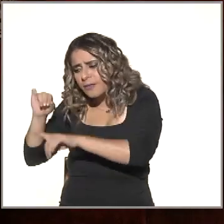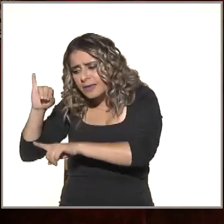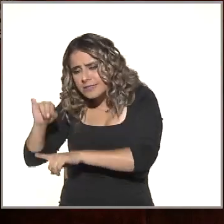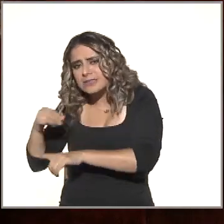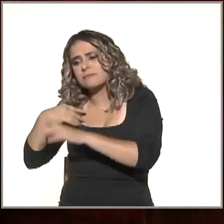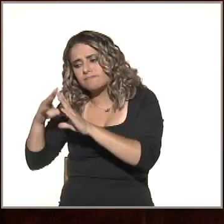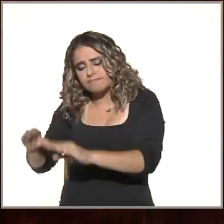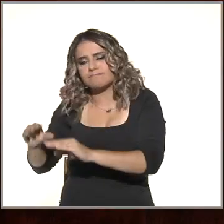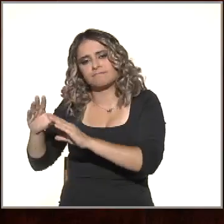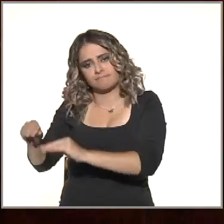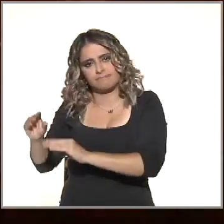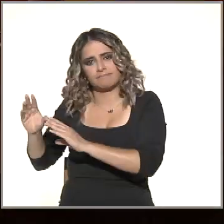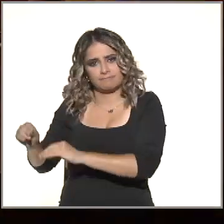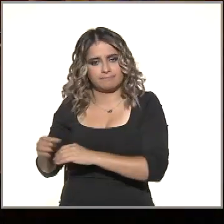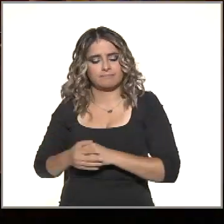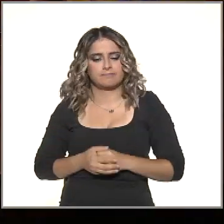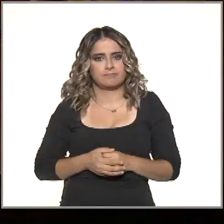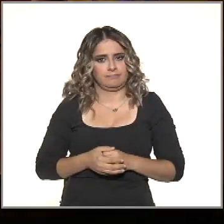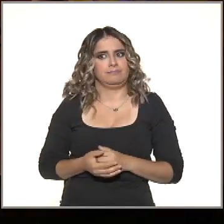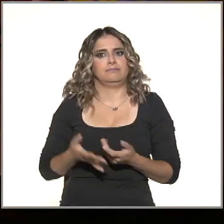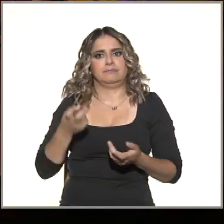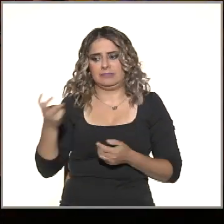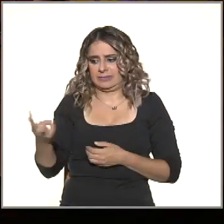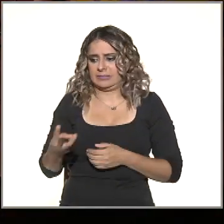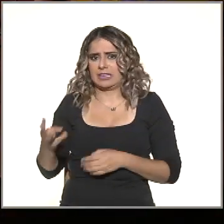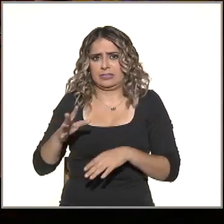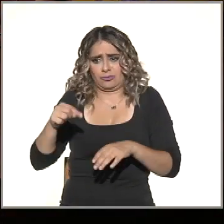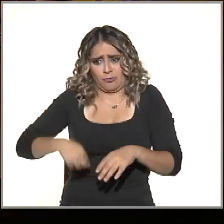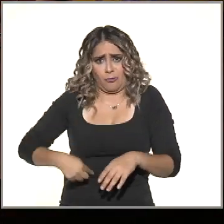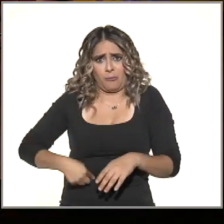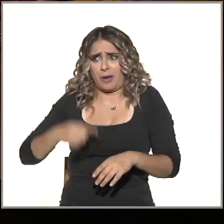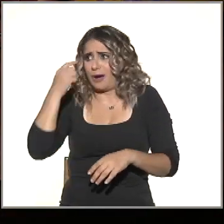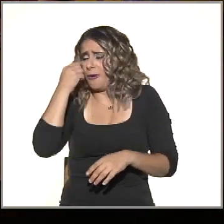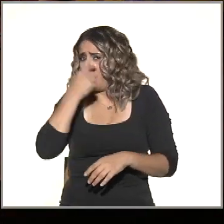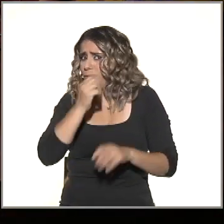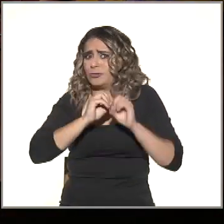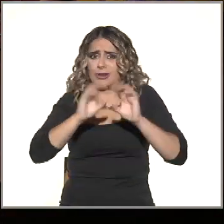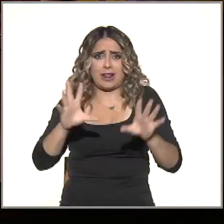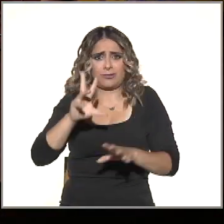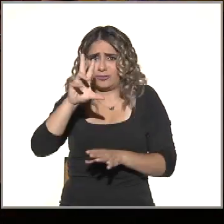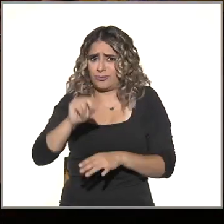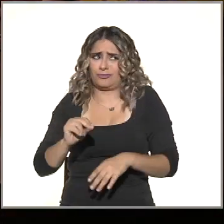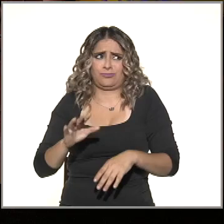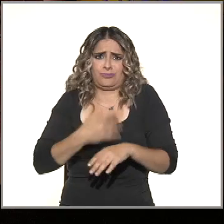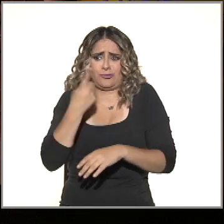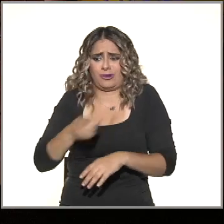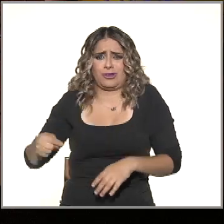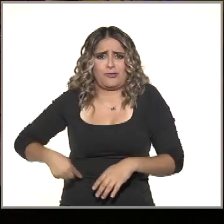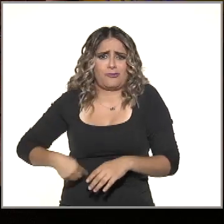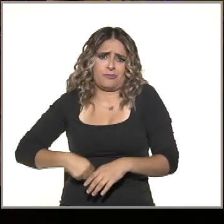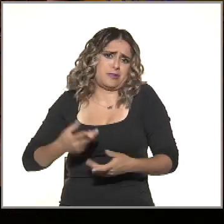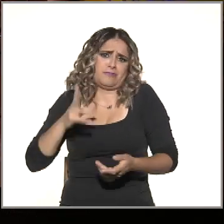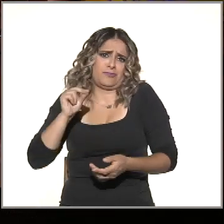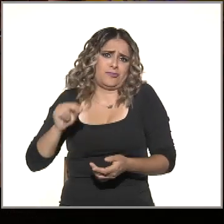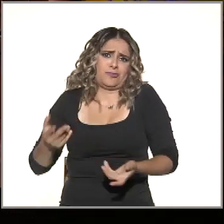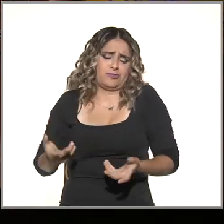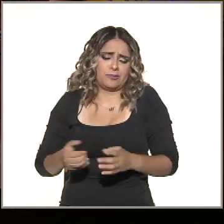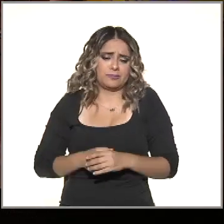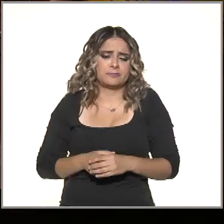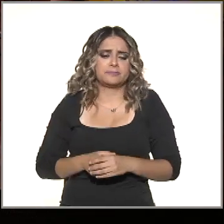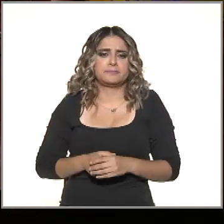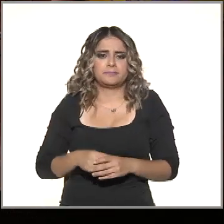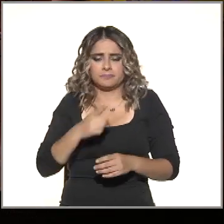Aparte, qué importante, ¿en qué momento ellos son responsables de Claro. tener el color de un ojo, Claro. de los ojos? Claro.